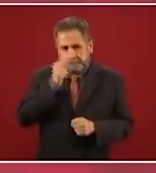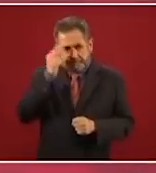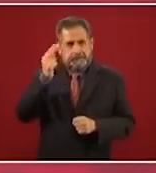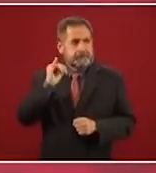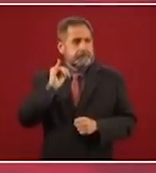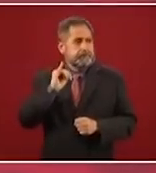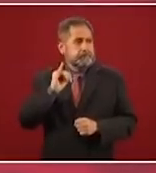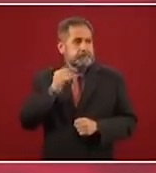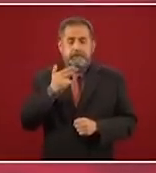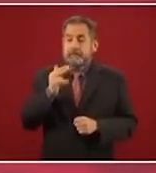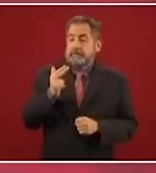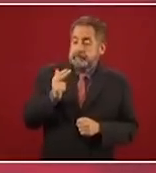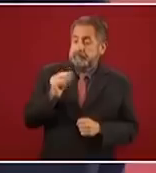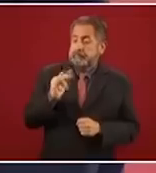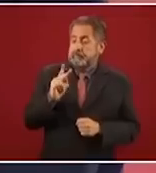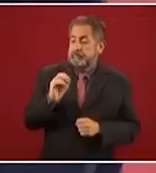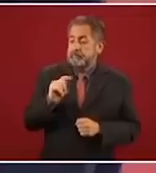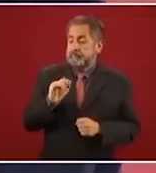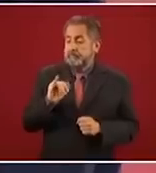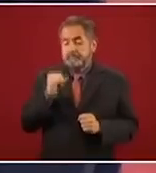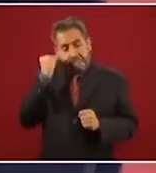la Fiscalía del Estado de Guerrero.